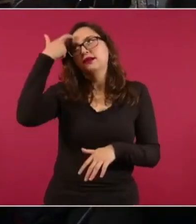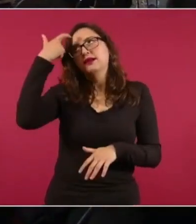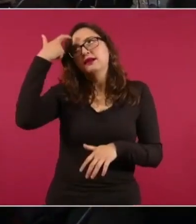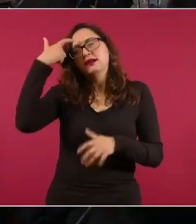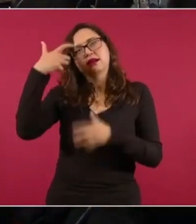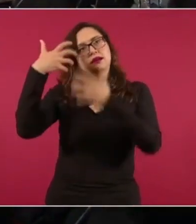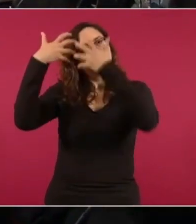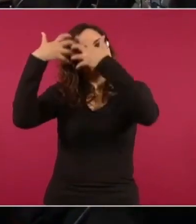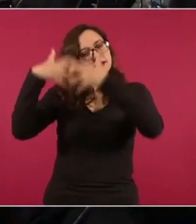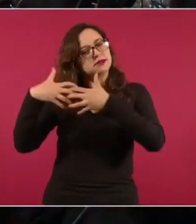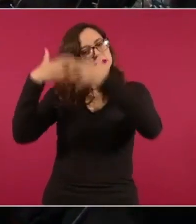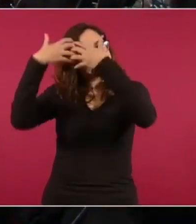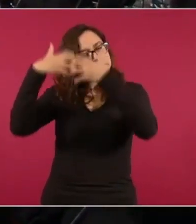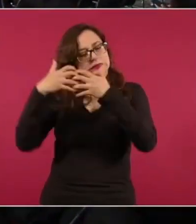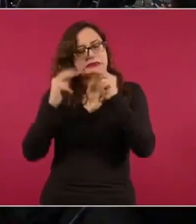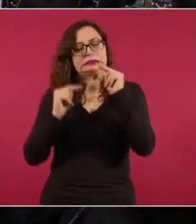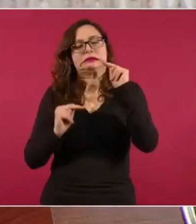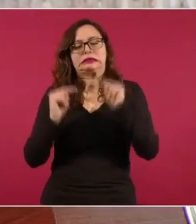y